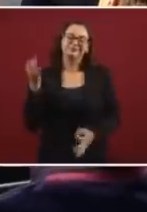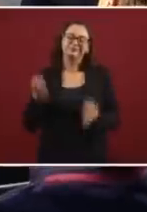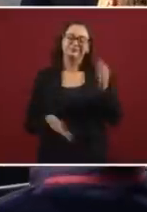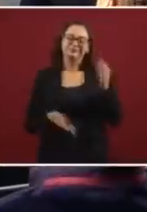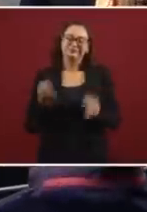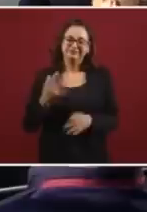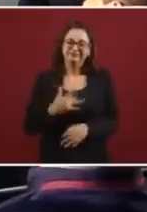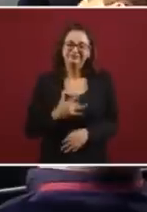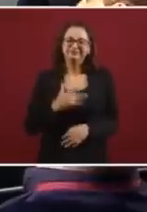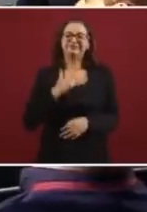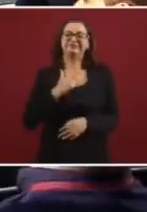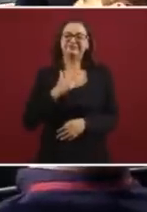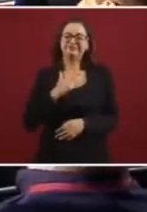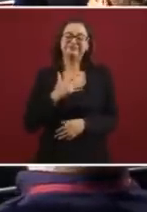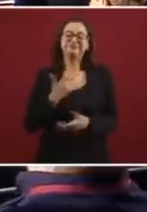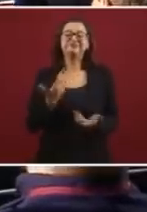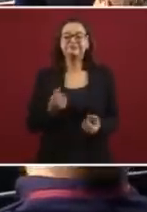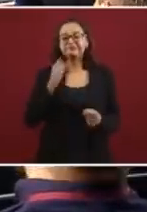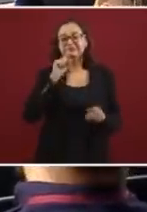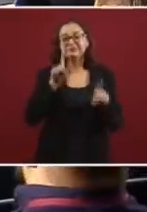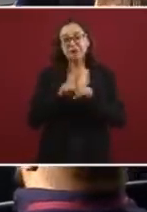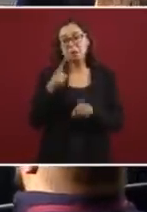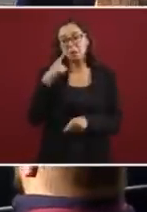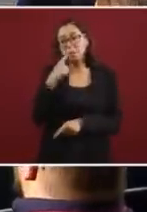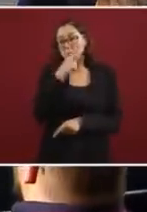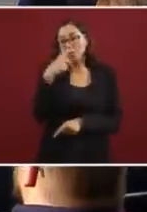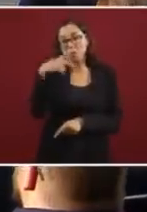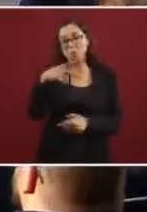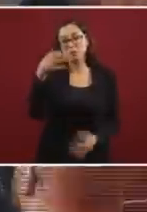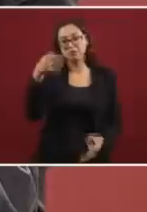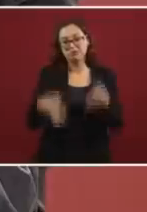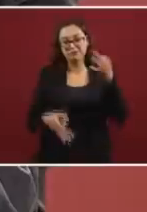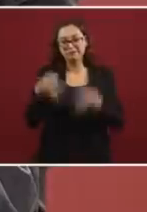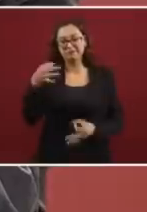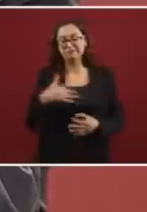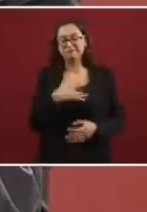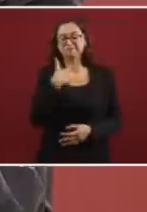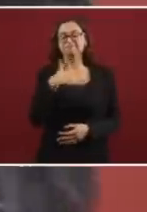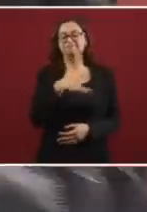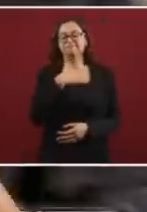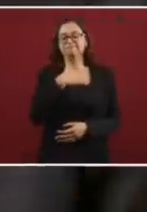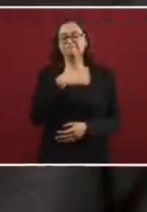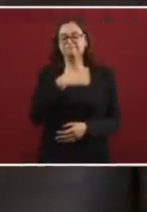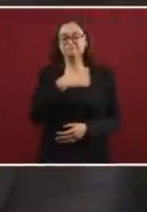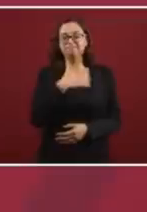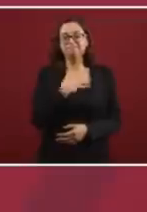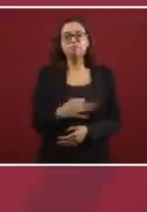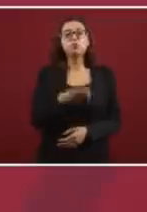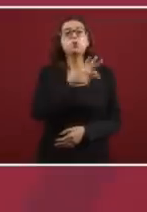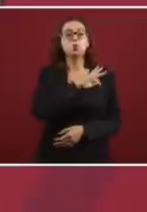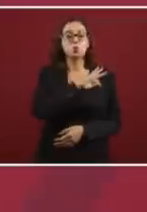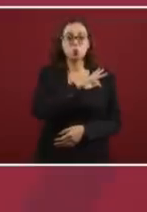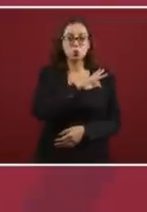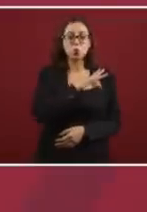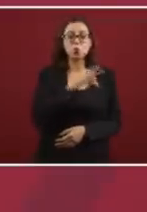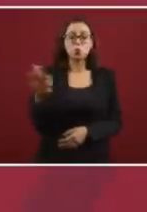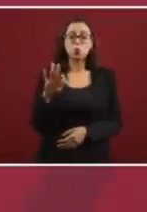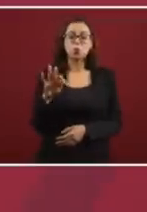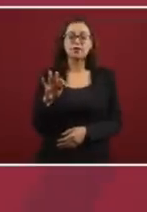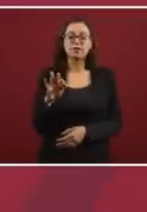considera también porque es a criterio del juez puede este